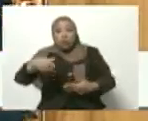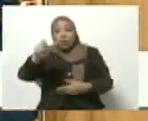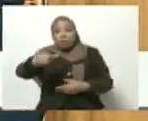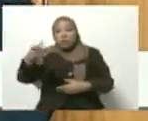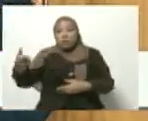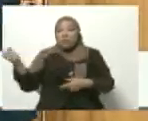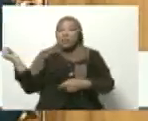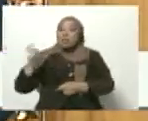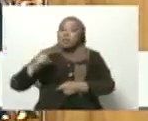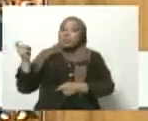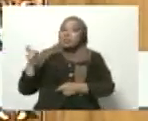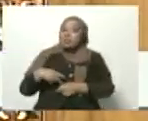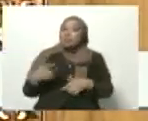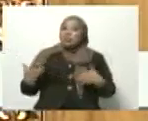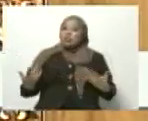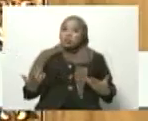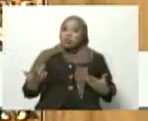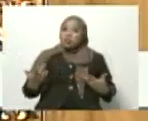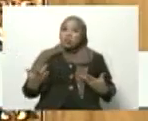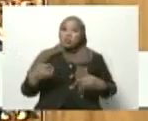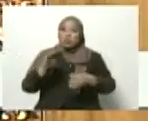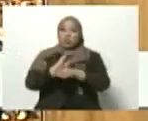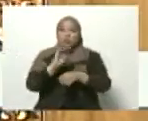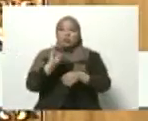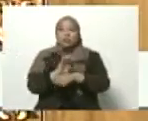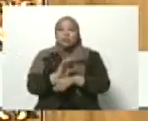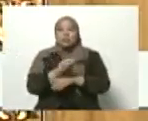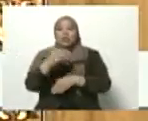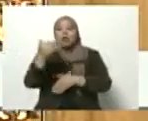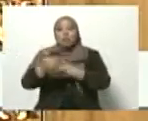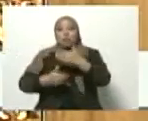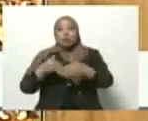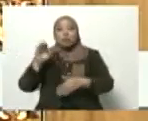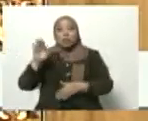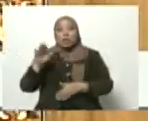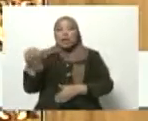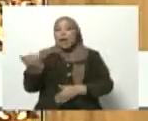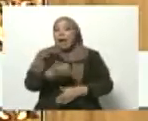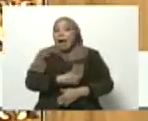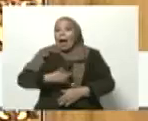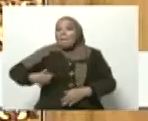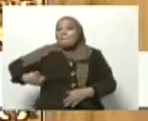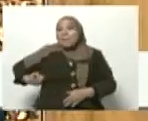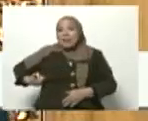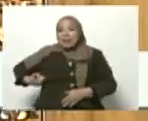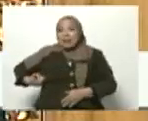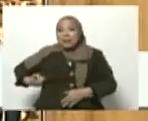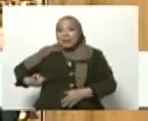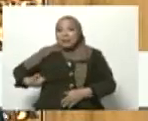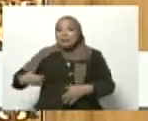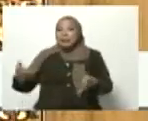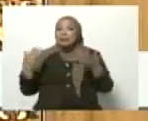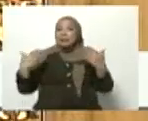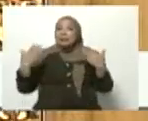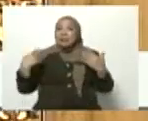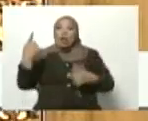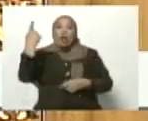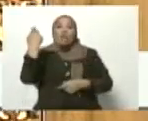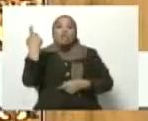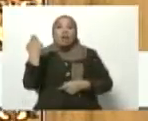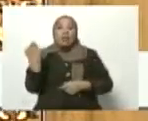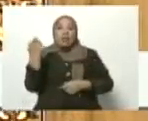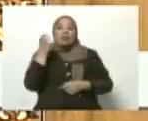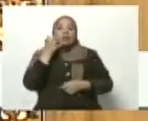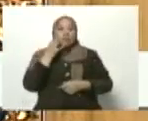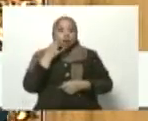fertilizante que se necesitan. Vamos hacia posibles hambrunas. Se está declarando una emergencia de fertilizantes ya mismo. Parte de los fertilizantes se fabrican